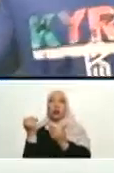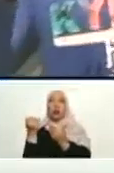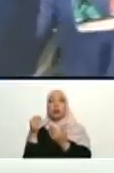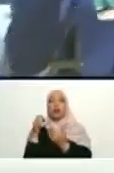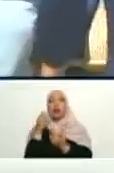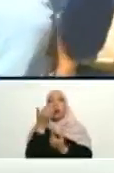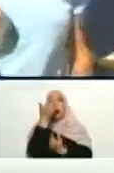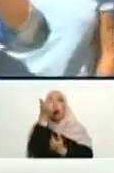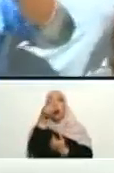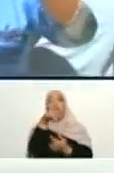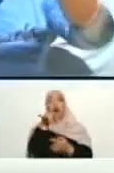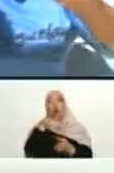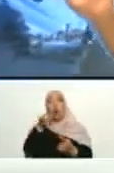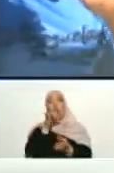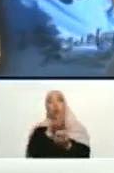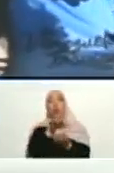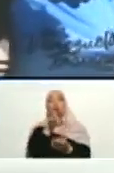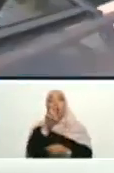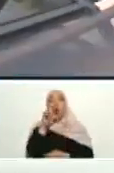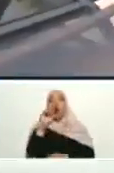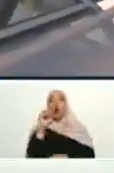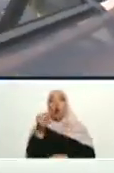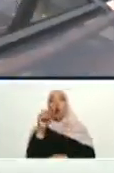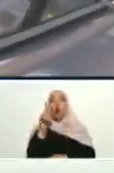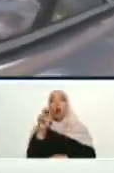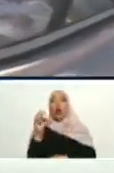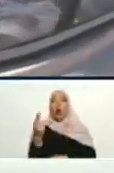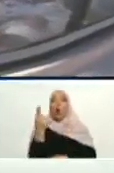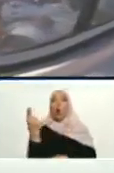Y Los Roques es algo único en el mundo.